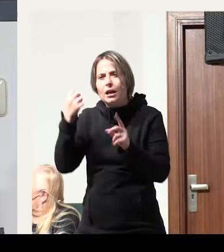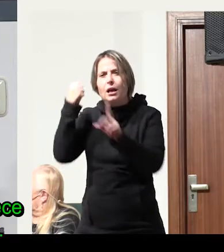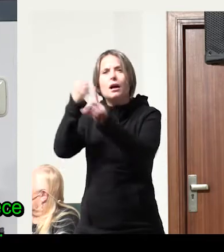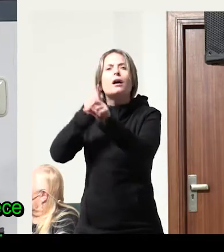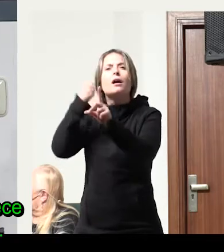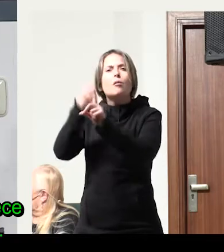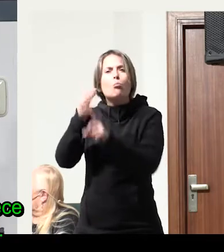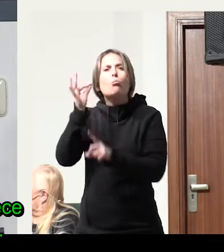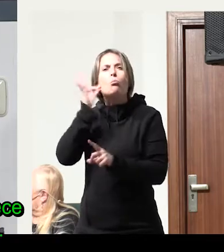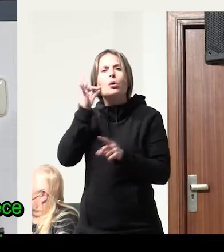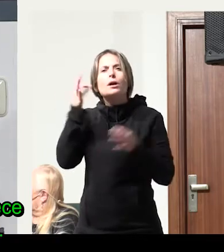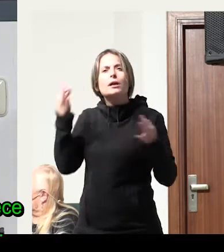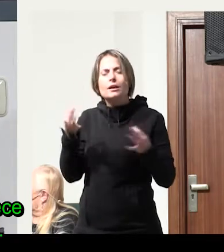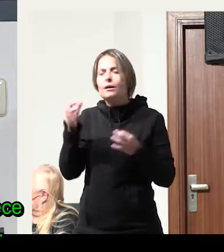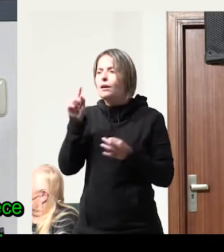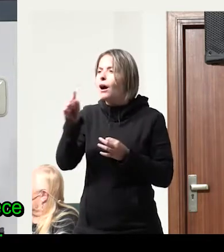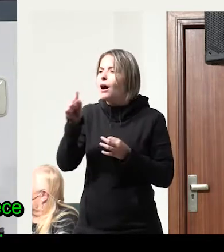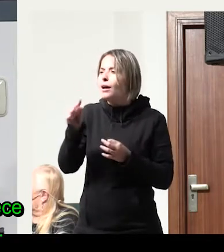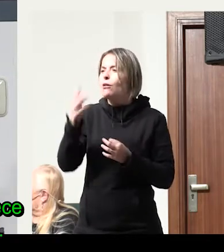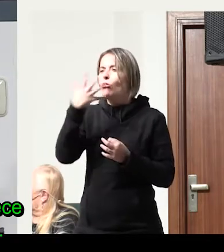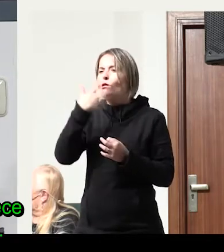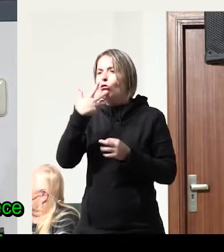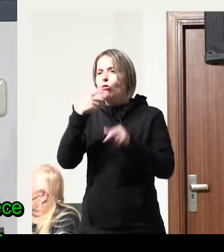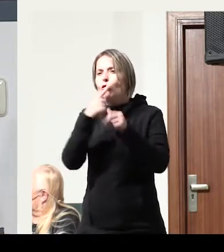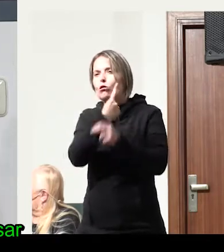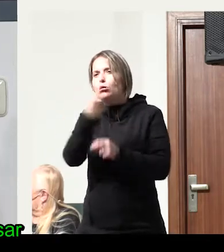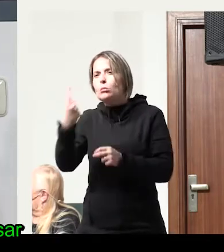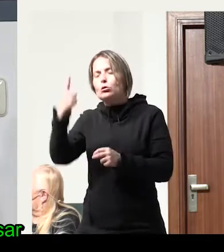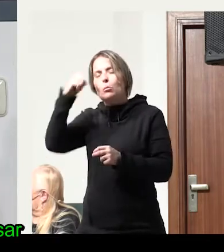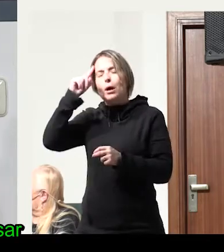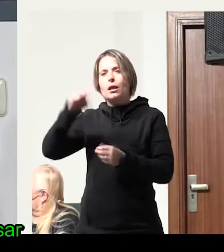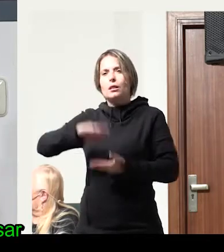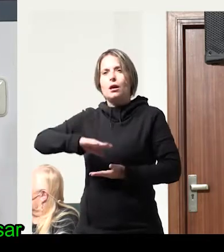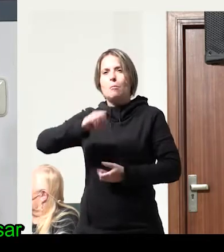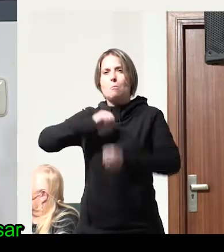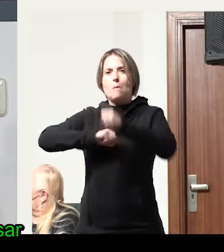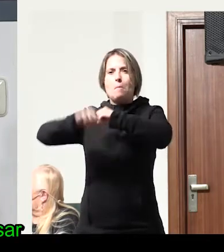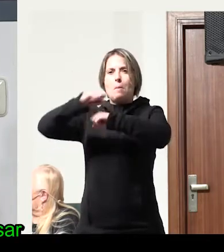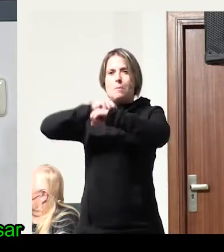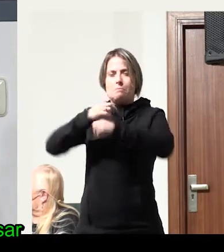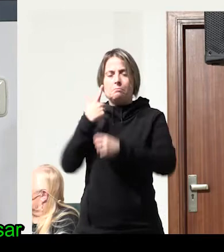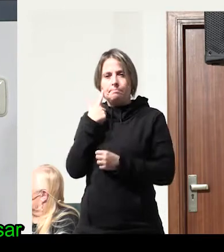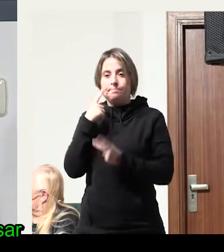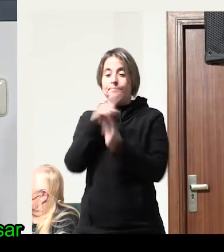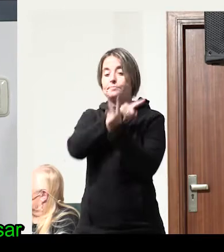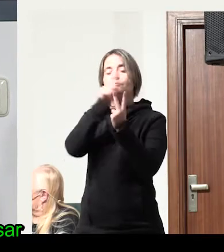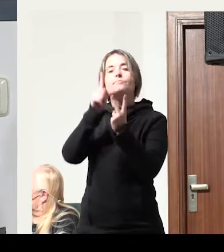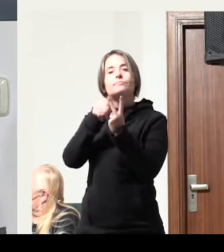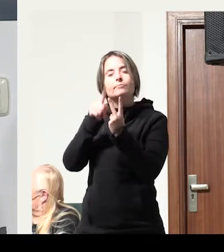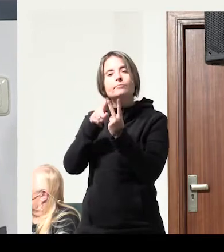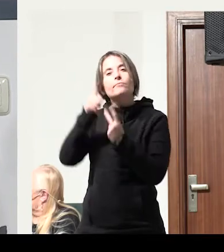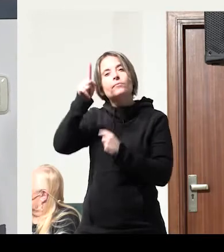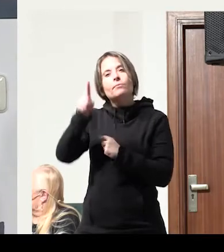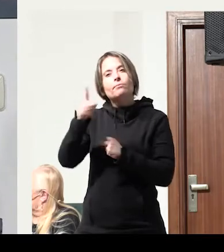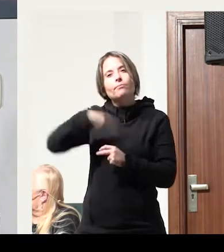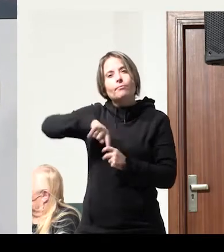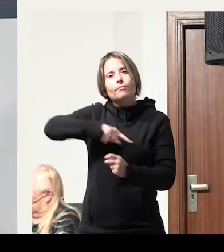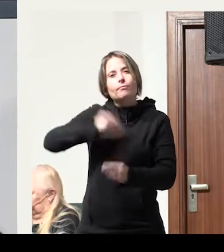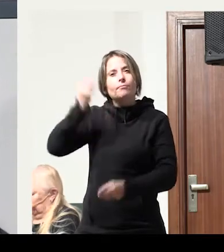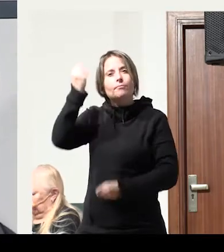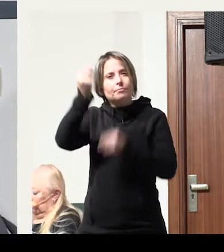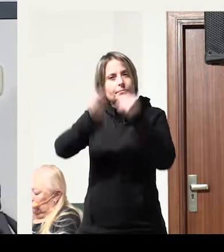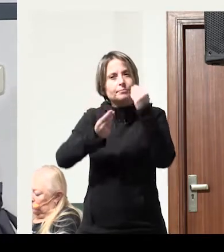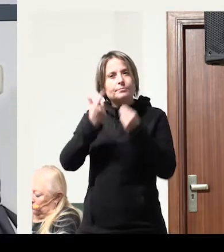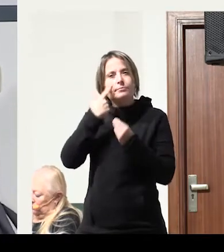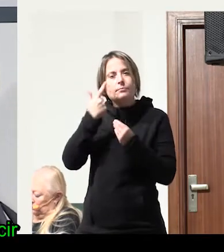mujeres, en ese conocimiento que parece que hemos acumulado más. Eso por una parte. Por otra, tendríamos que pensar cómo convertir la